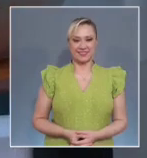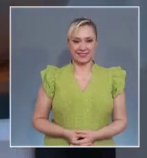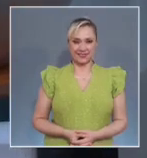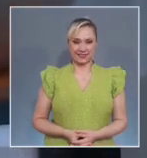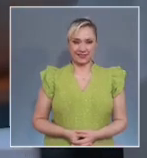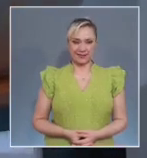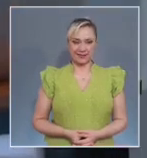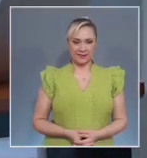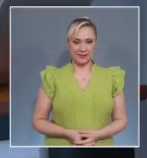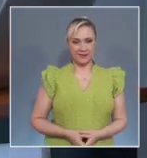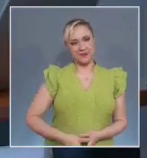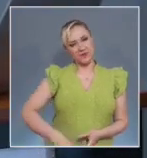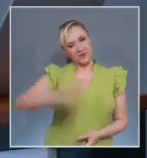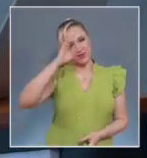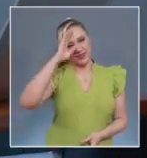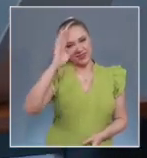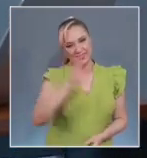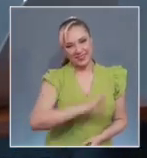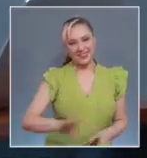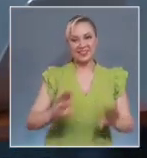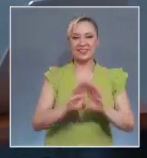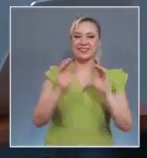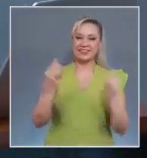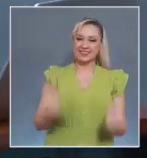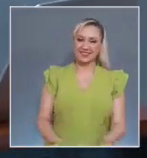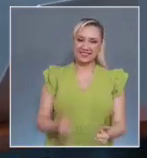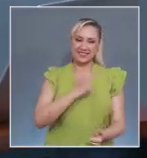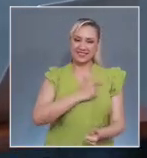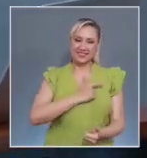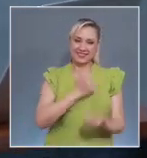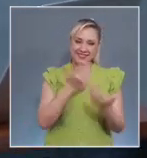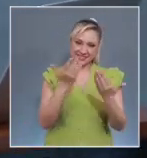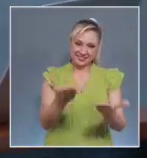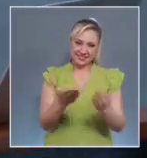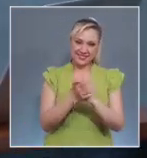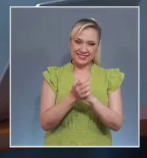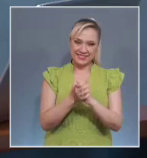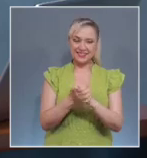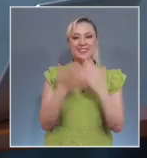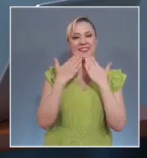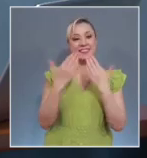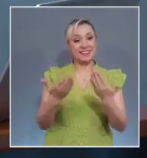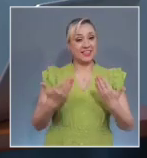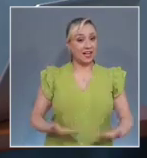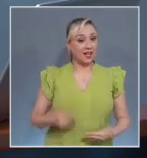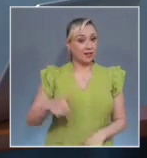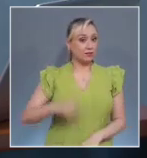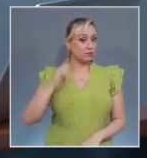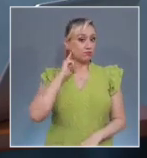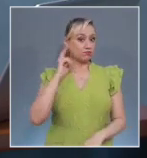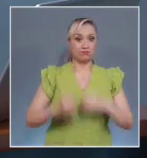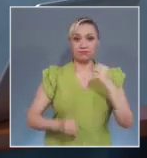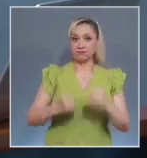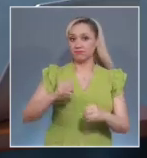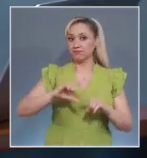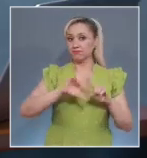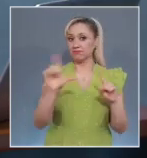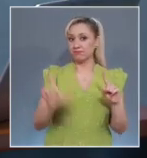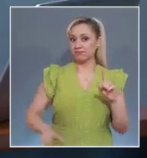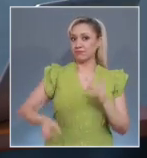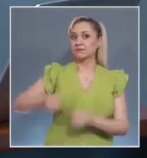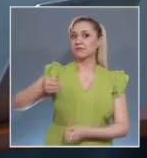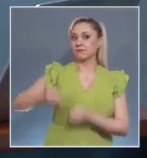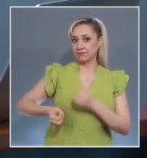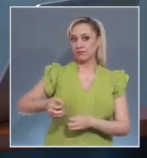Hola, ¿qué tal? ¿Cómo le va? Qué gusto saludarle. Bienvenida, bienvenido a la información jurídica más importante, pero también y sin duda a la más relevante